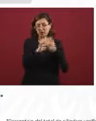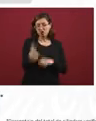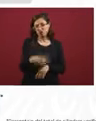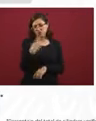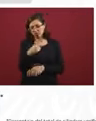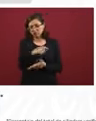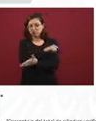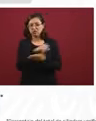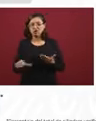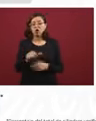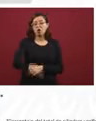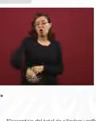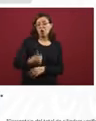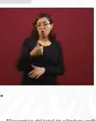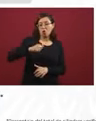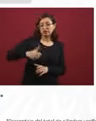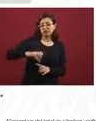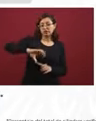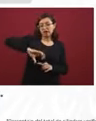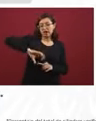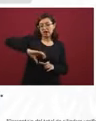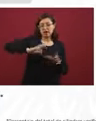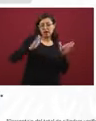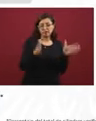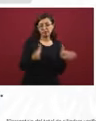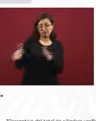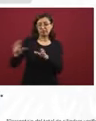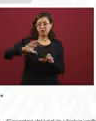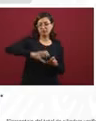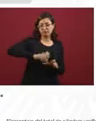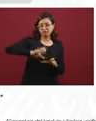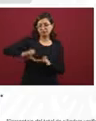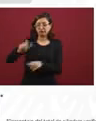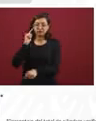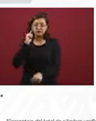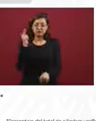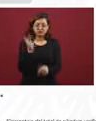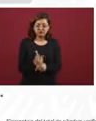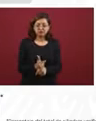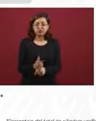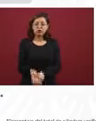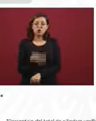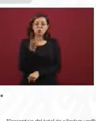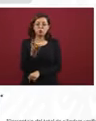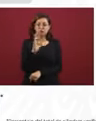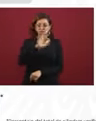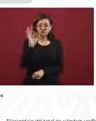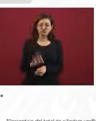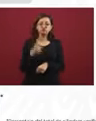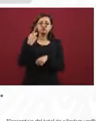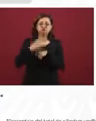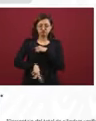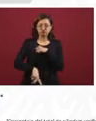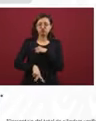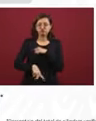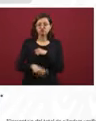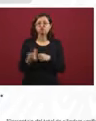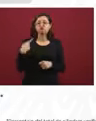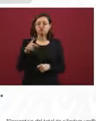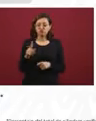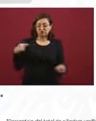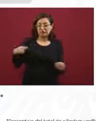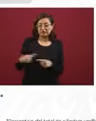11 lotes de cilindros que fueron verificados, encontramos 7, que es el 4% con daños, pero esta